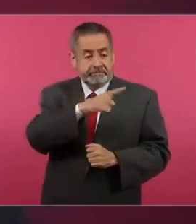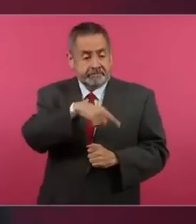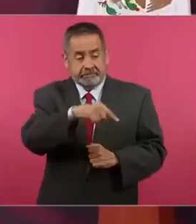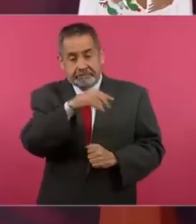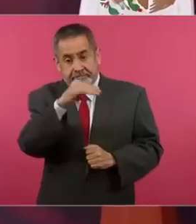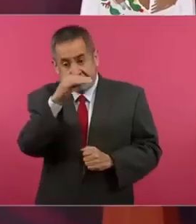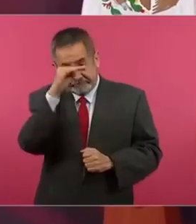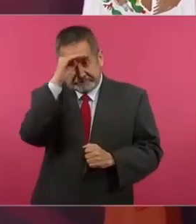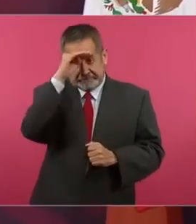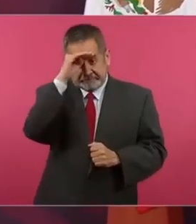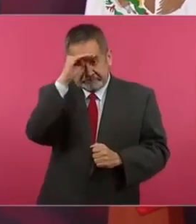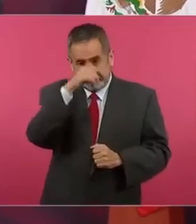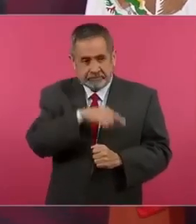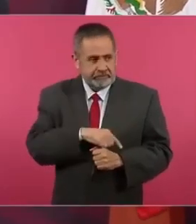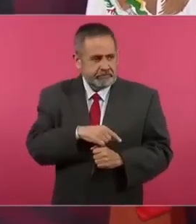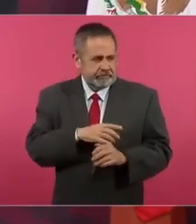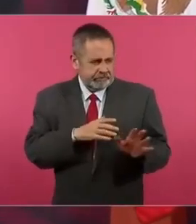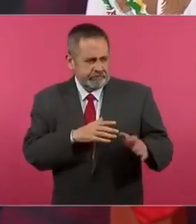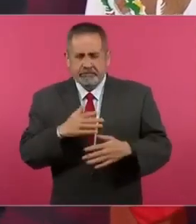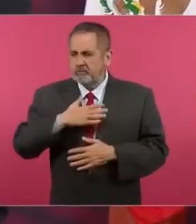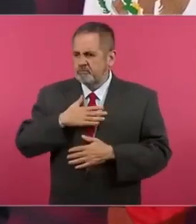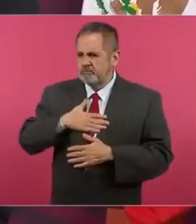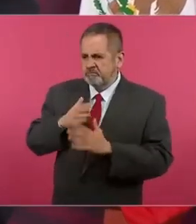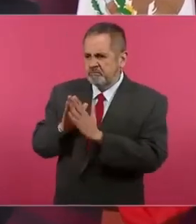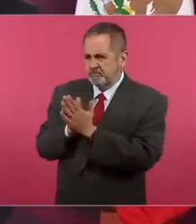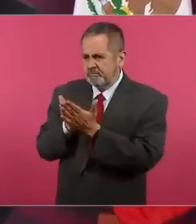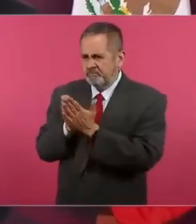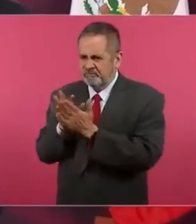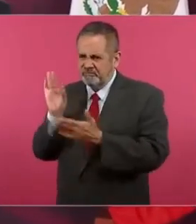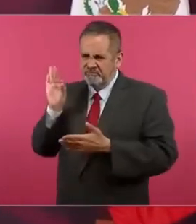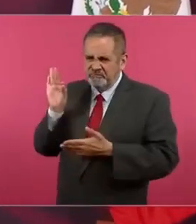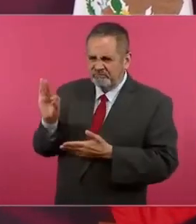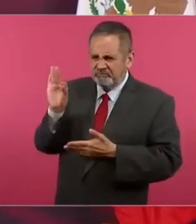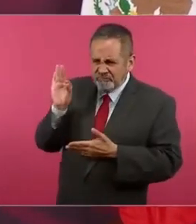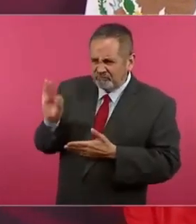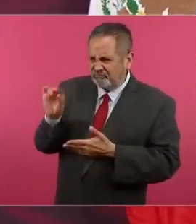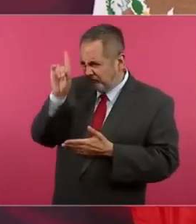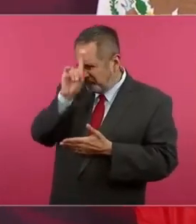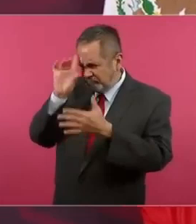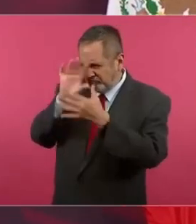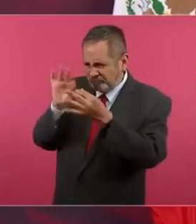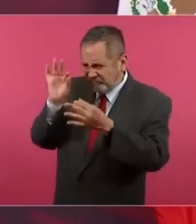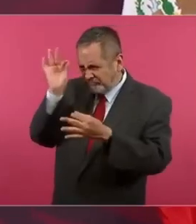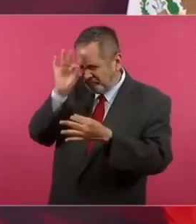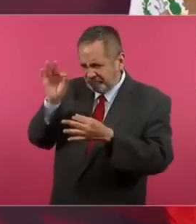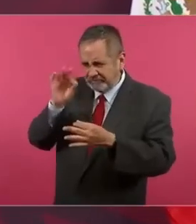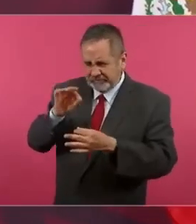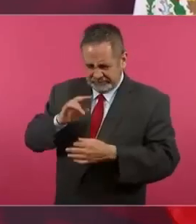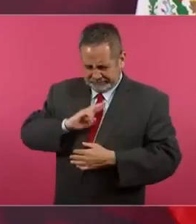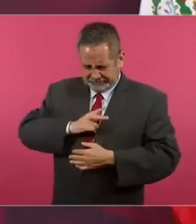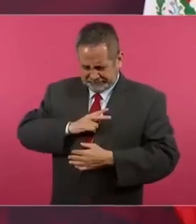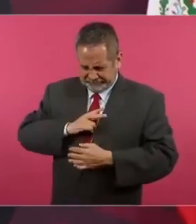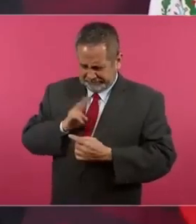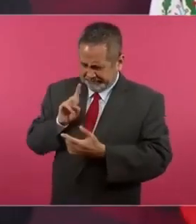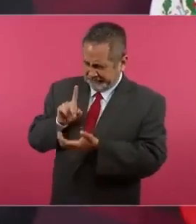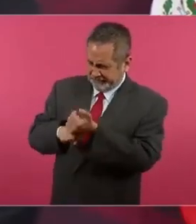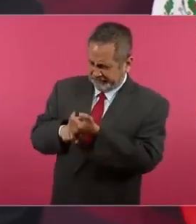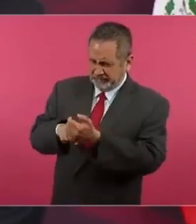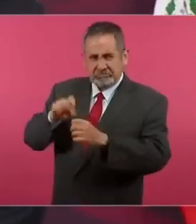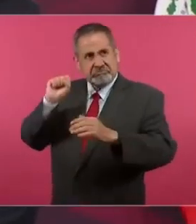se adoctrina con los libros y se inyecta el virus del comunismo,